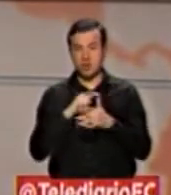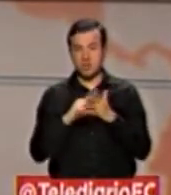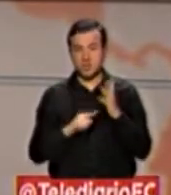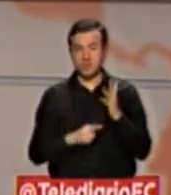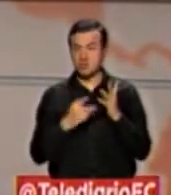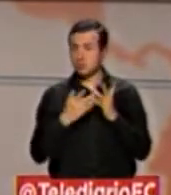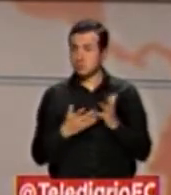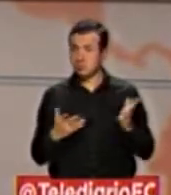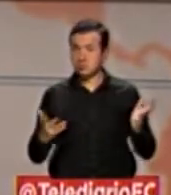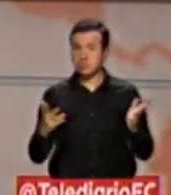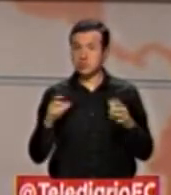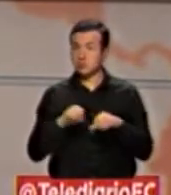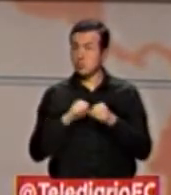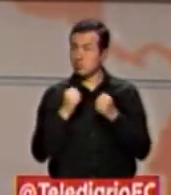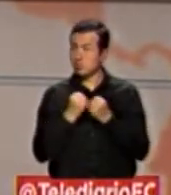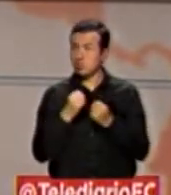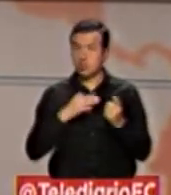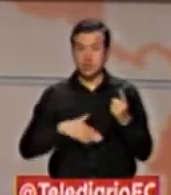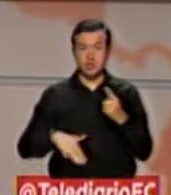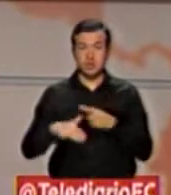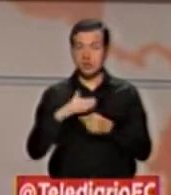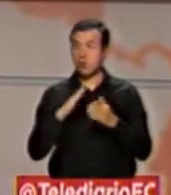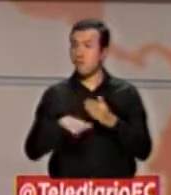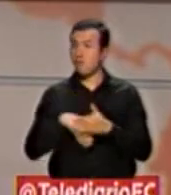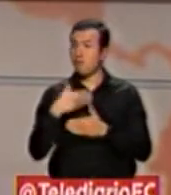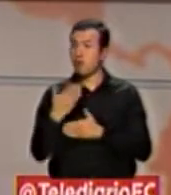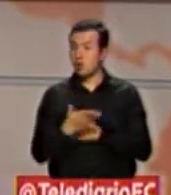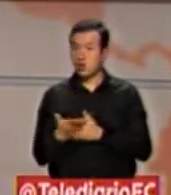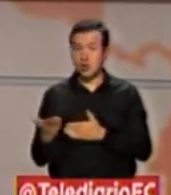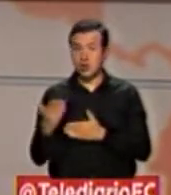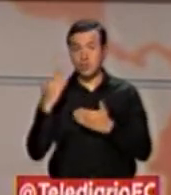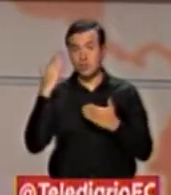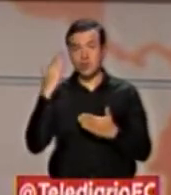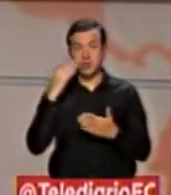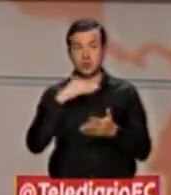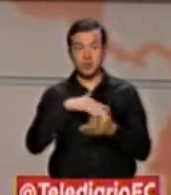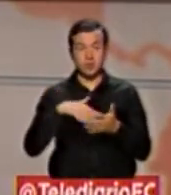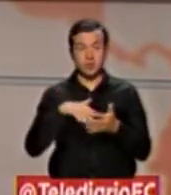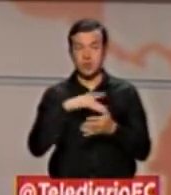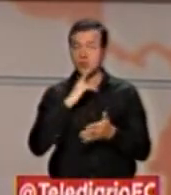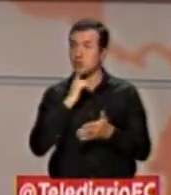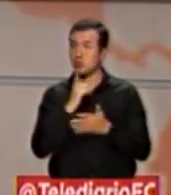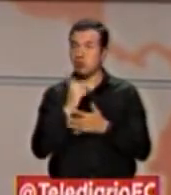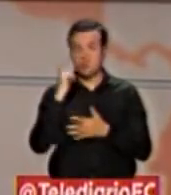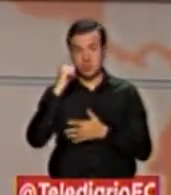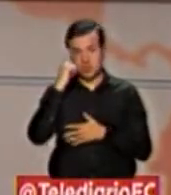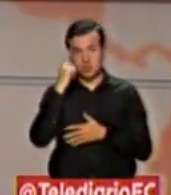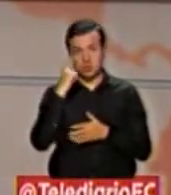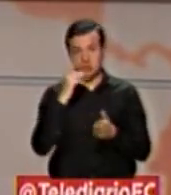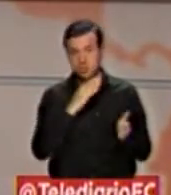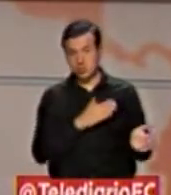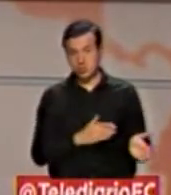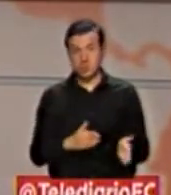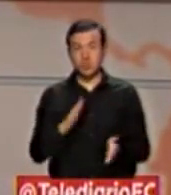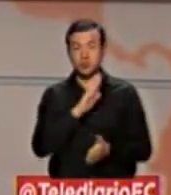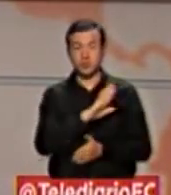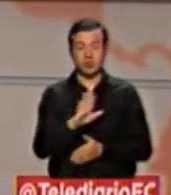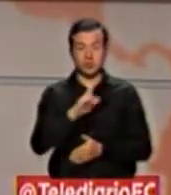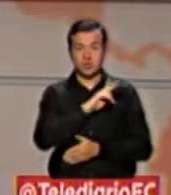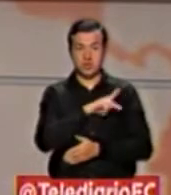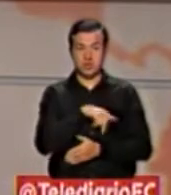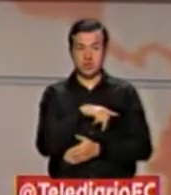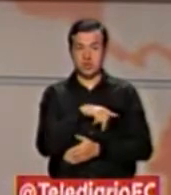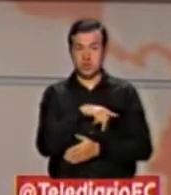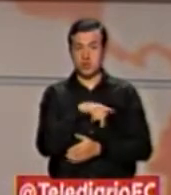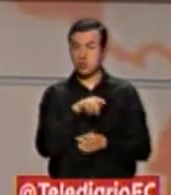buscar en la sociedad civil, fuera de su espectro político tan cuestionado. Los gobernantes no gobiernan para sus estructuras